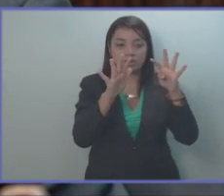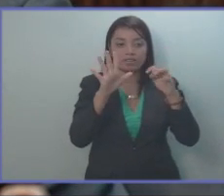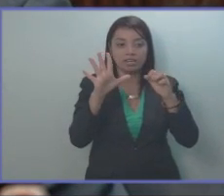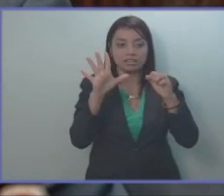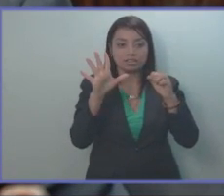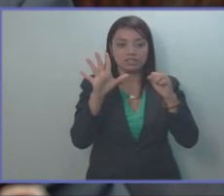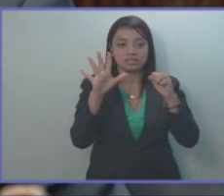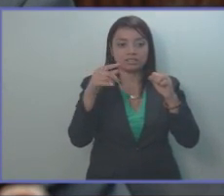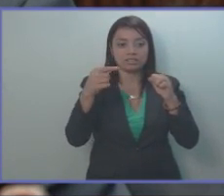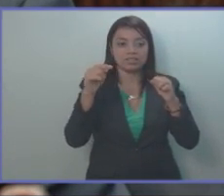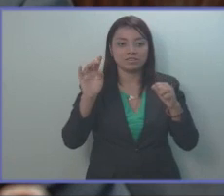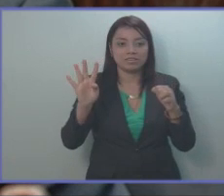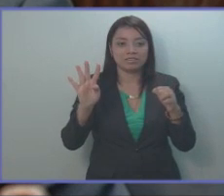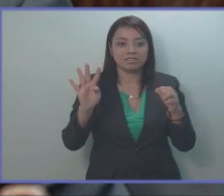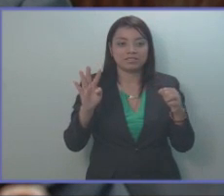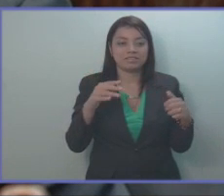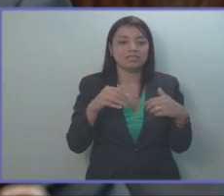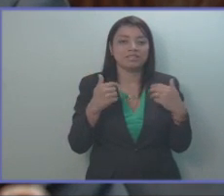2195-4,